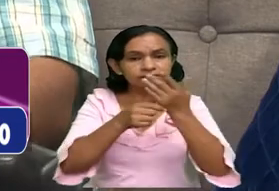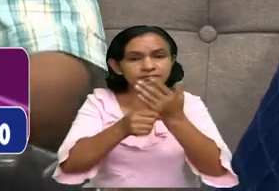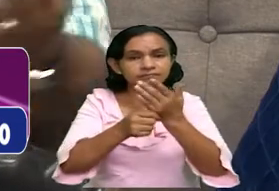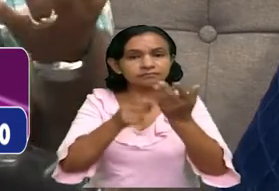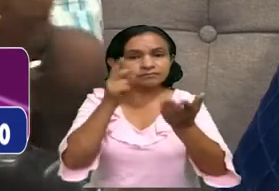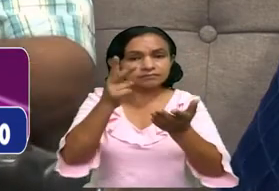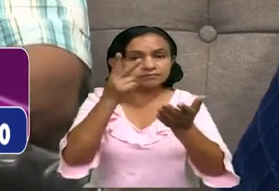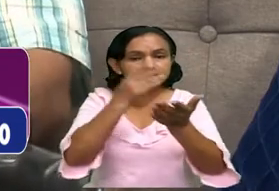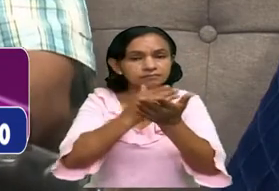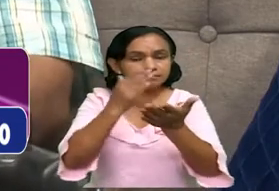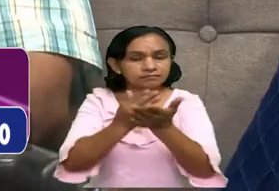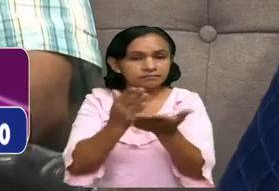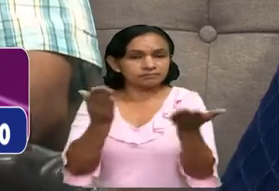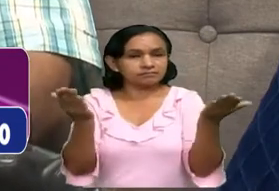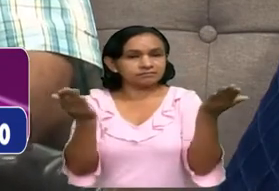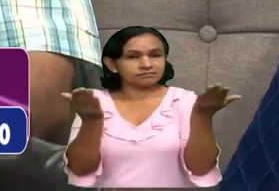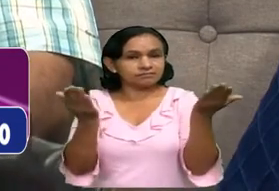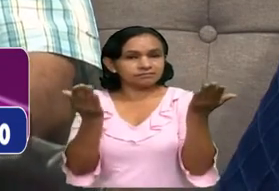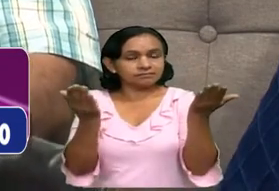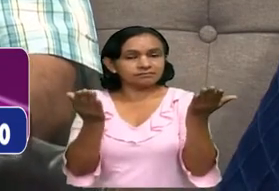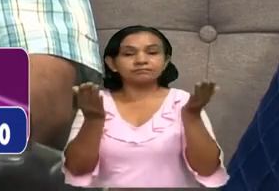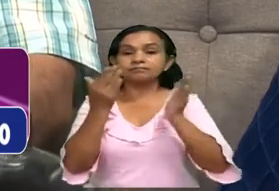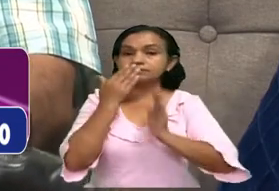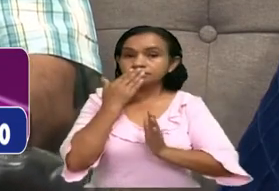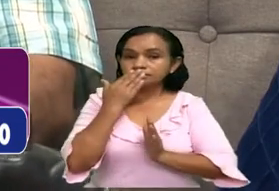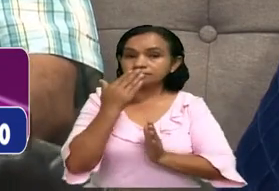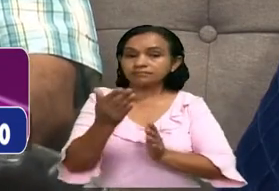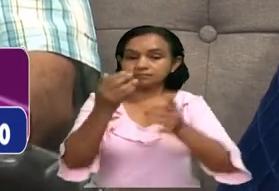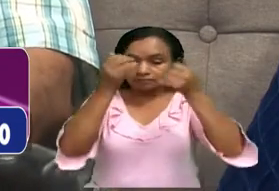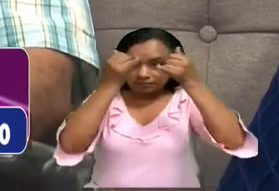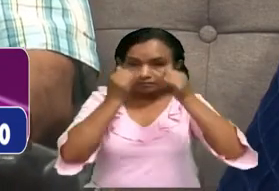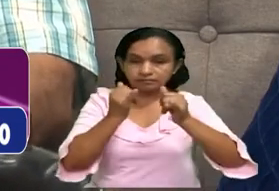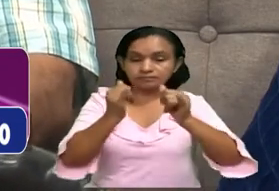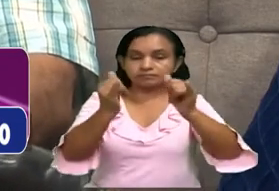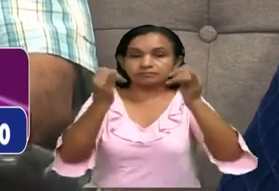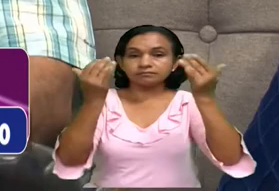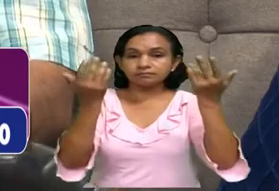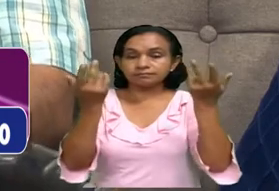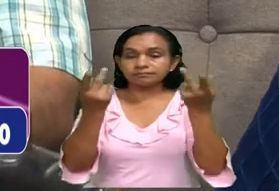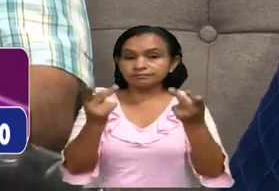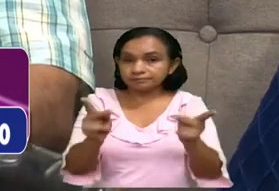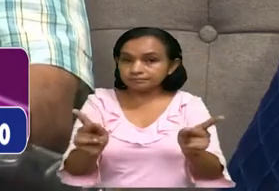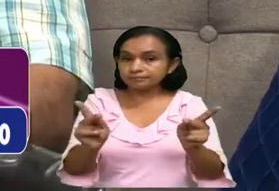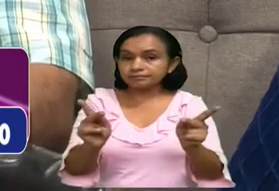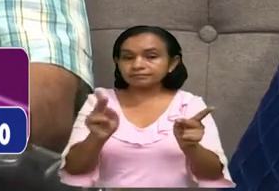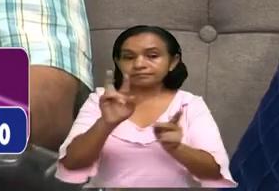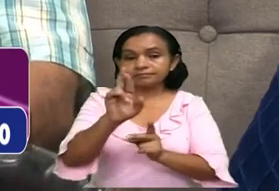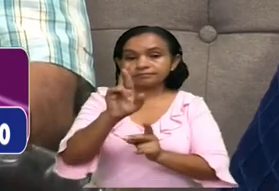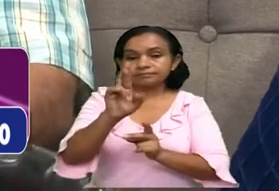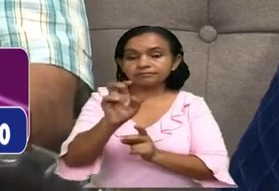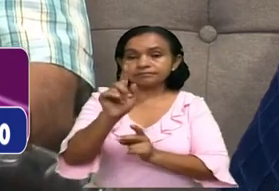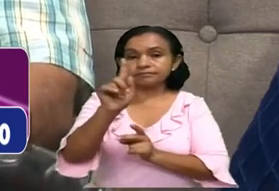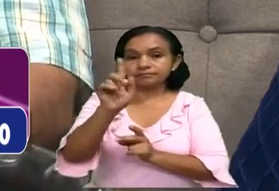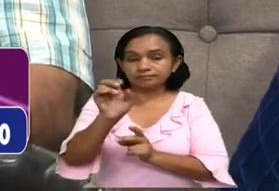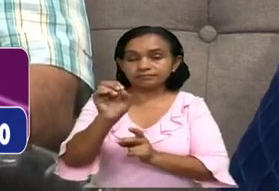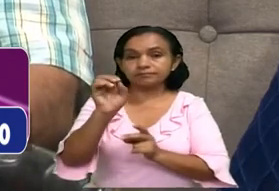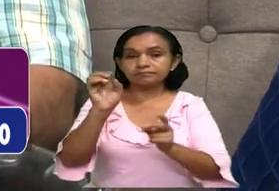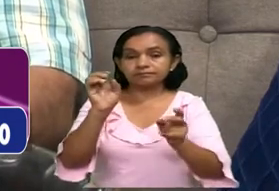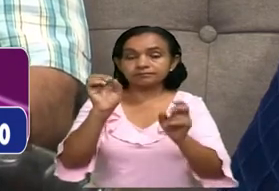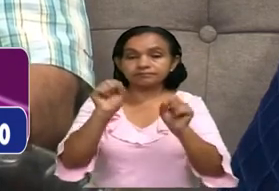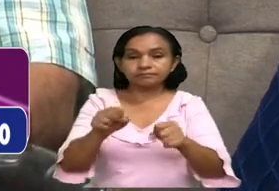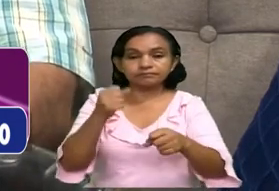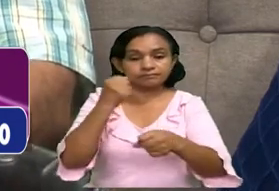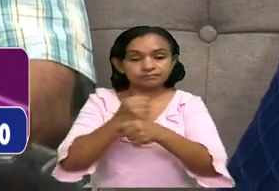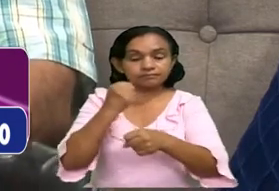carne, lógicamente hay eficiencia en la ganadería. Sin duda tenemos retos, claro, y hay que trabajar en